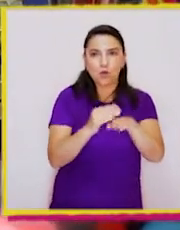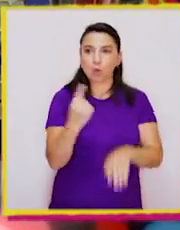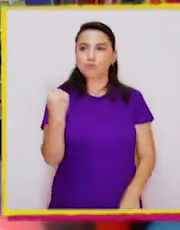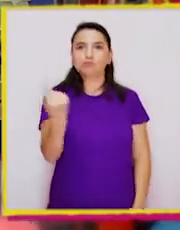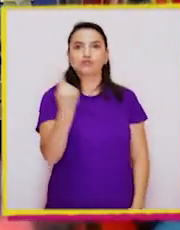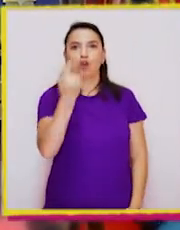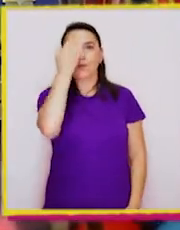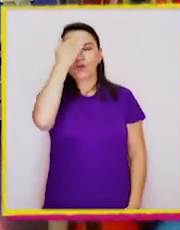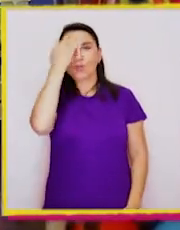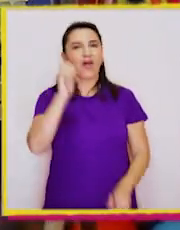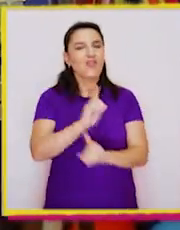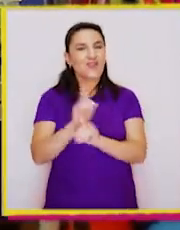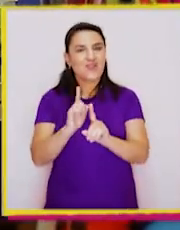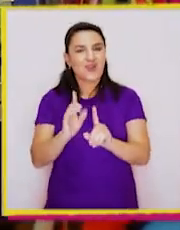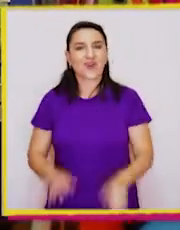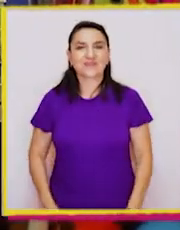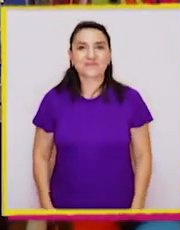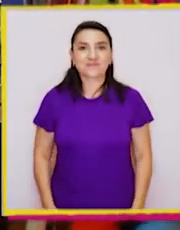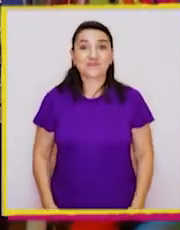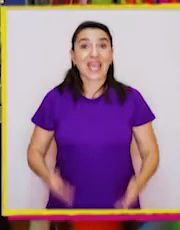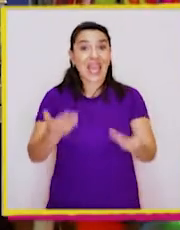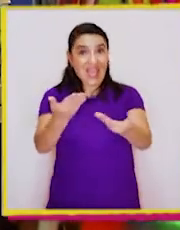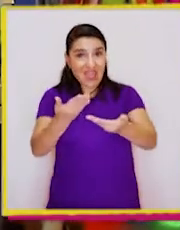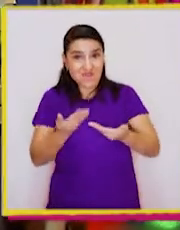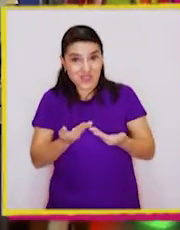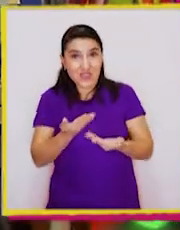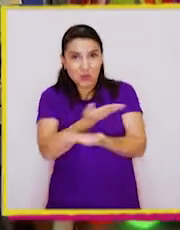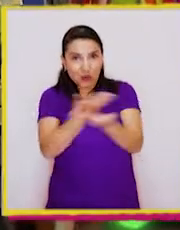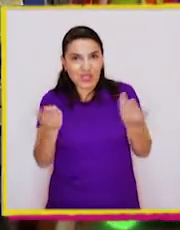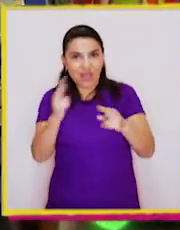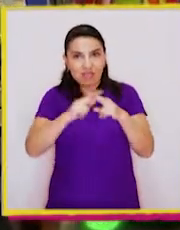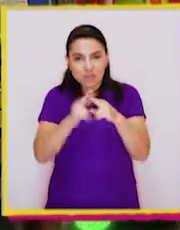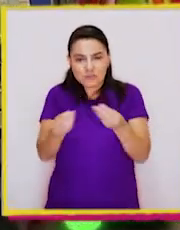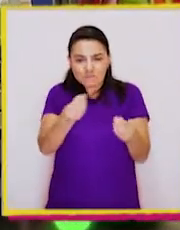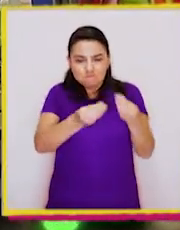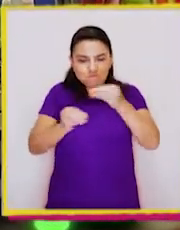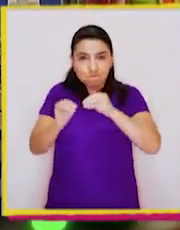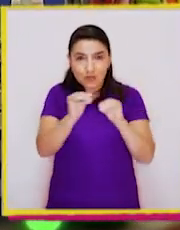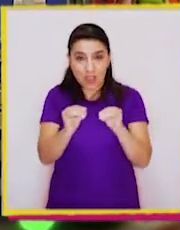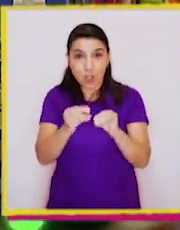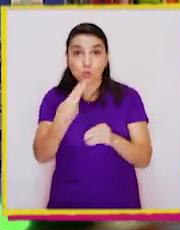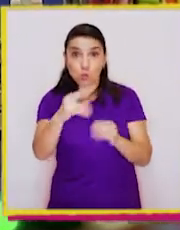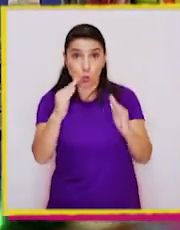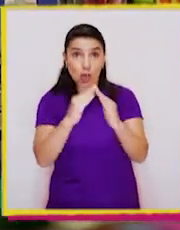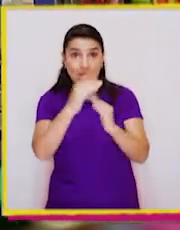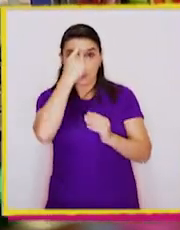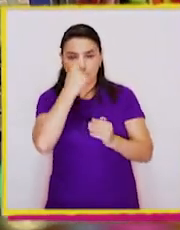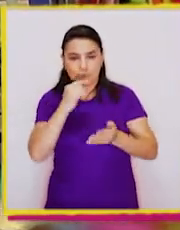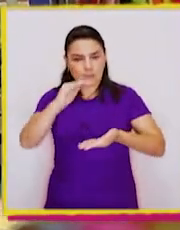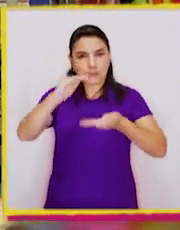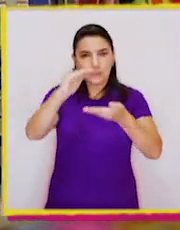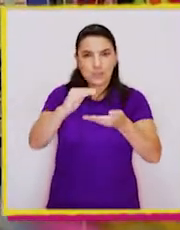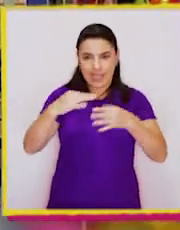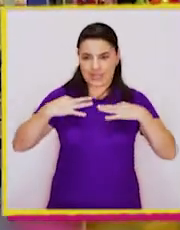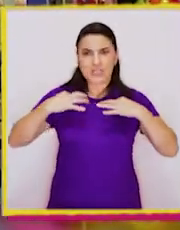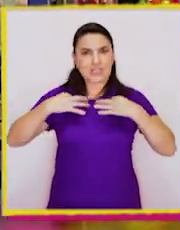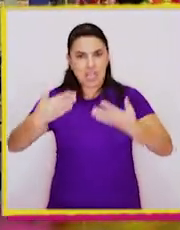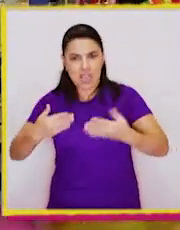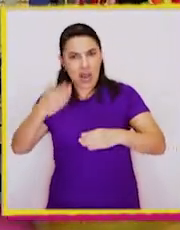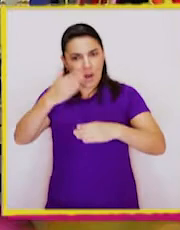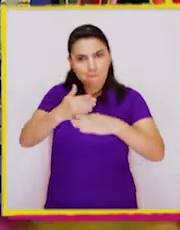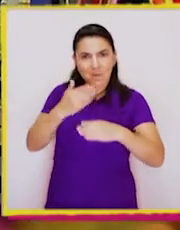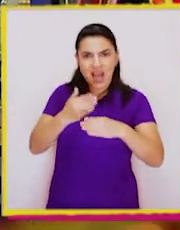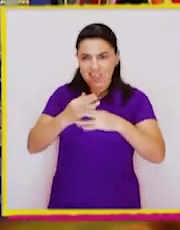quedaba preocupado, ¿verdad? Los invito a fabricar sus propios quitapesares en casa, con pedazos de tela,